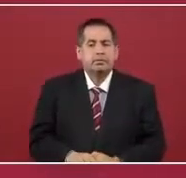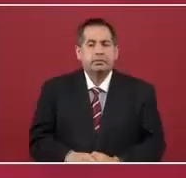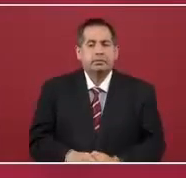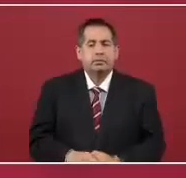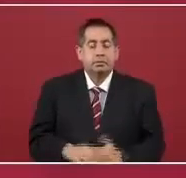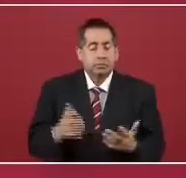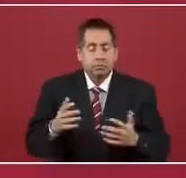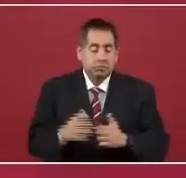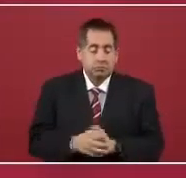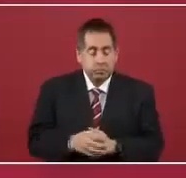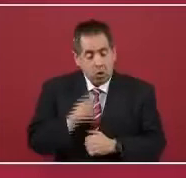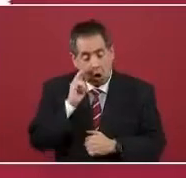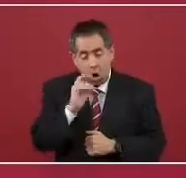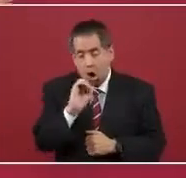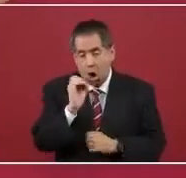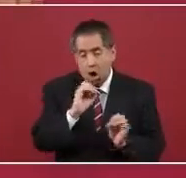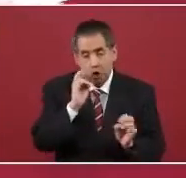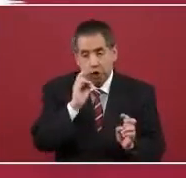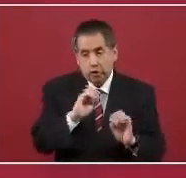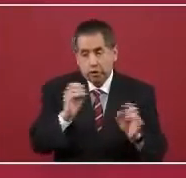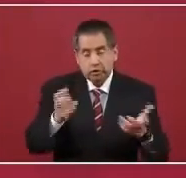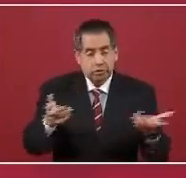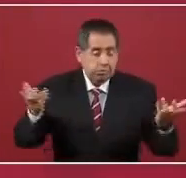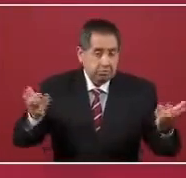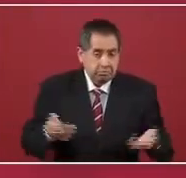Pues no había visto el video, pero